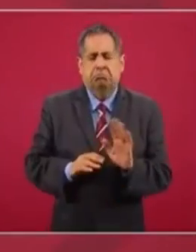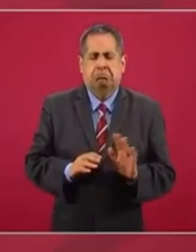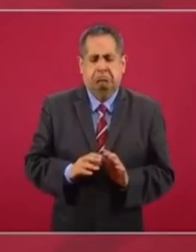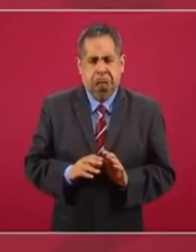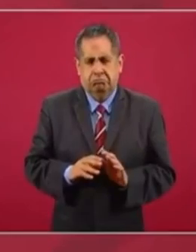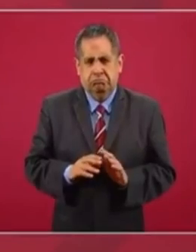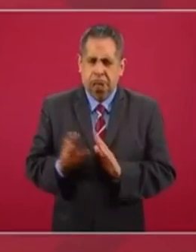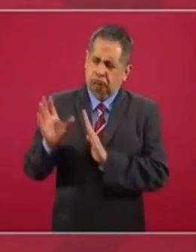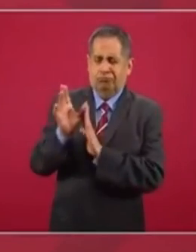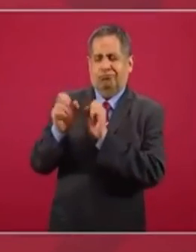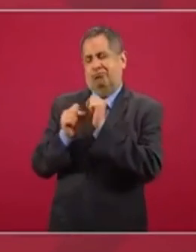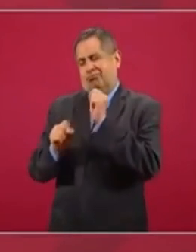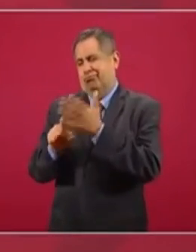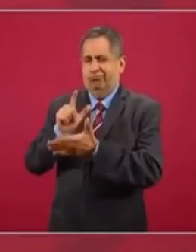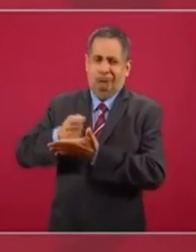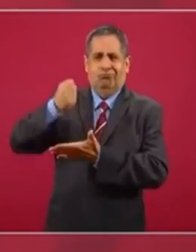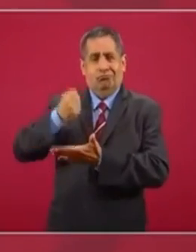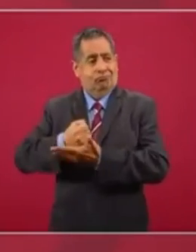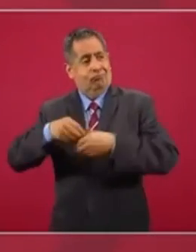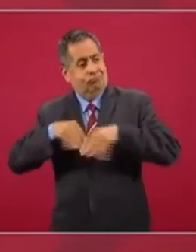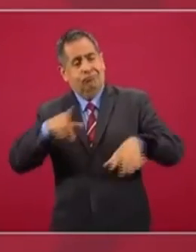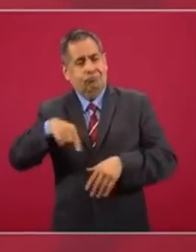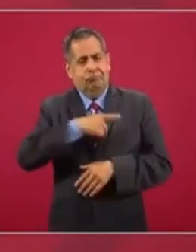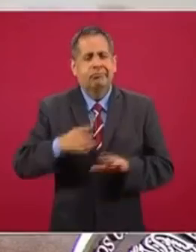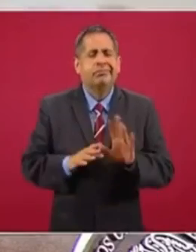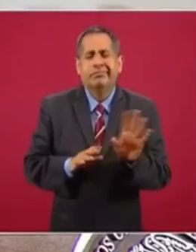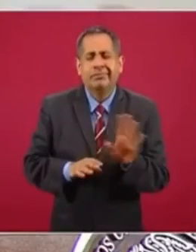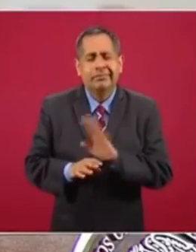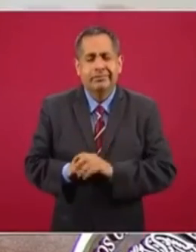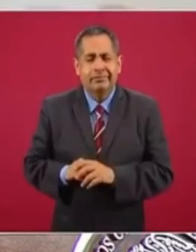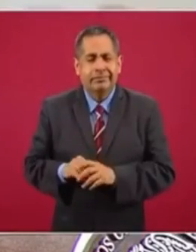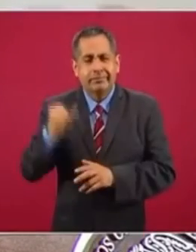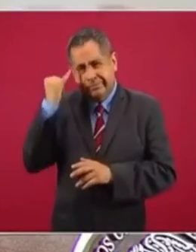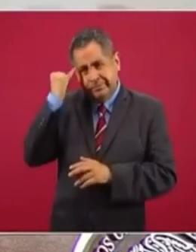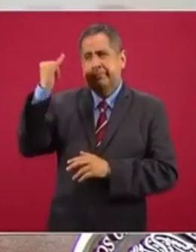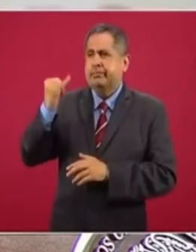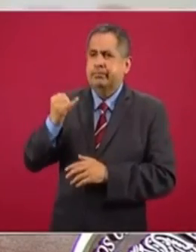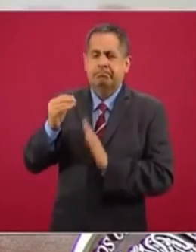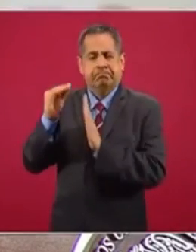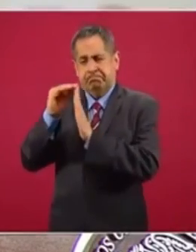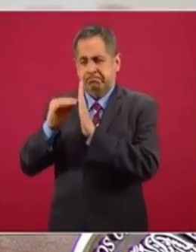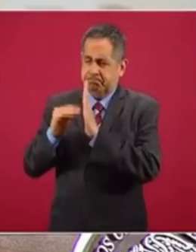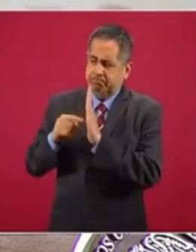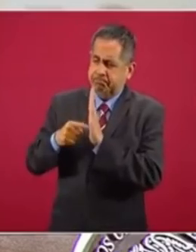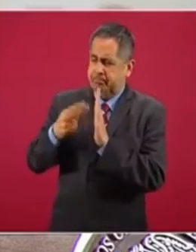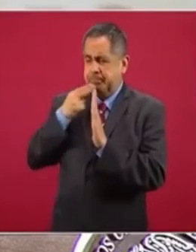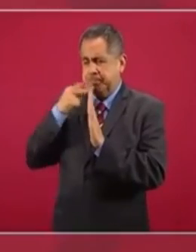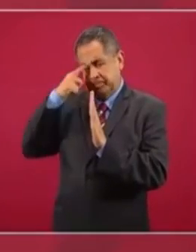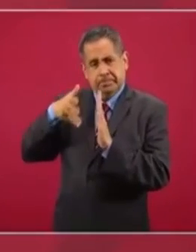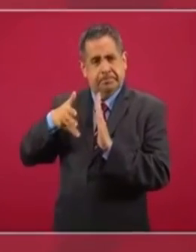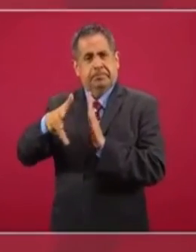es una constitución aplicable, no, son principios, preceptos